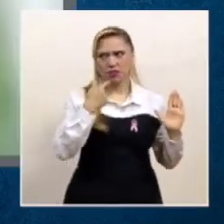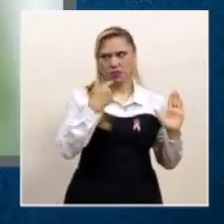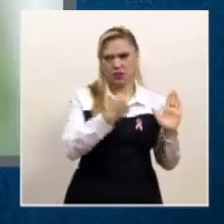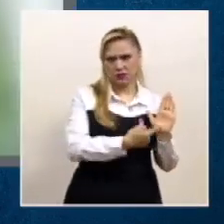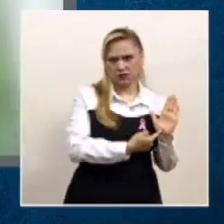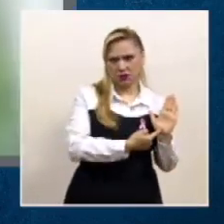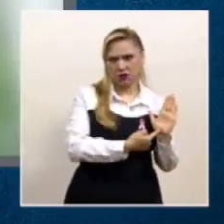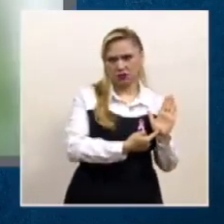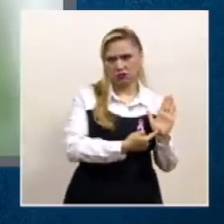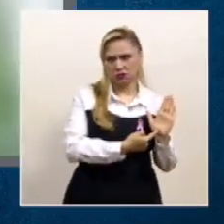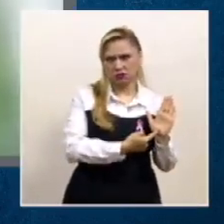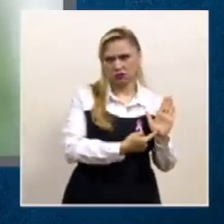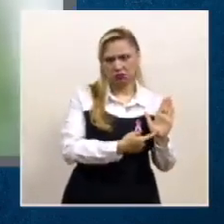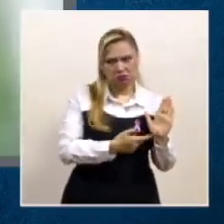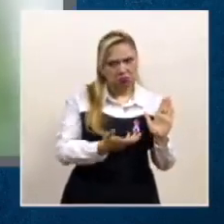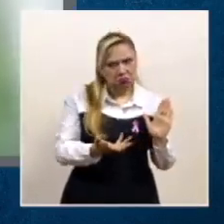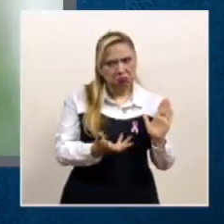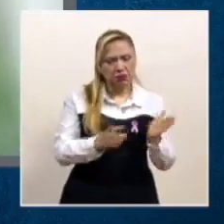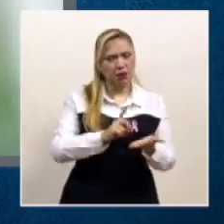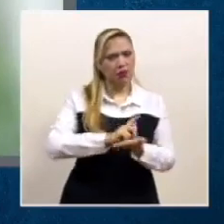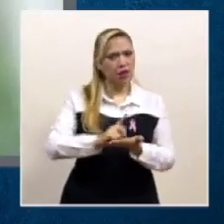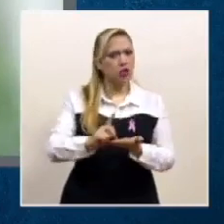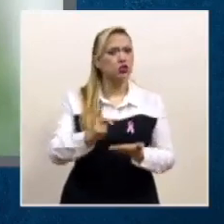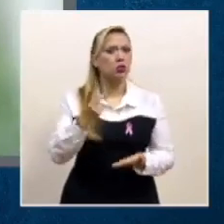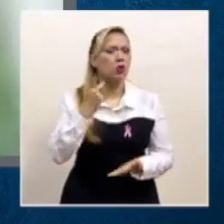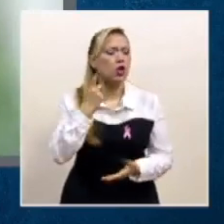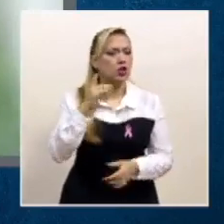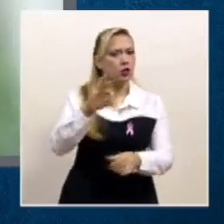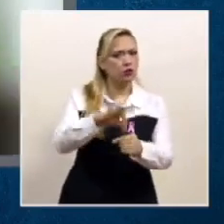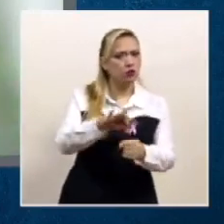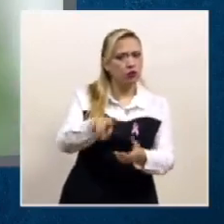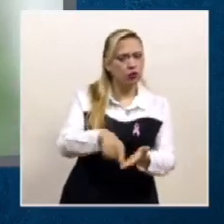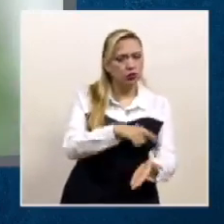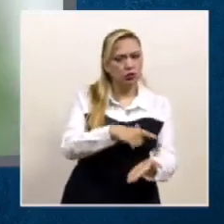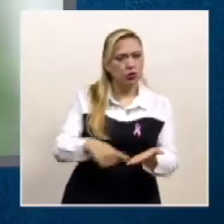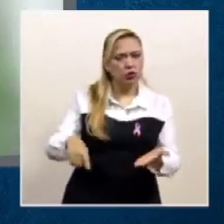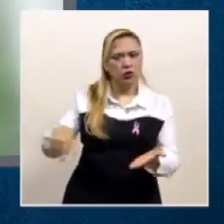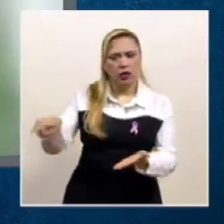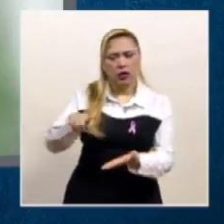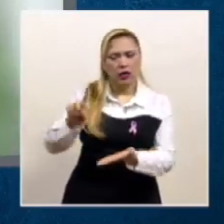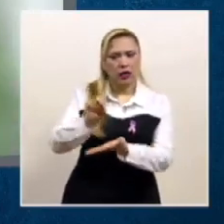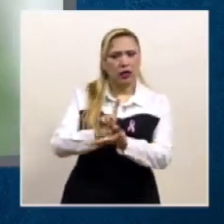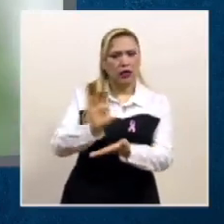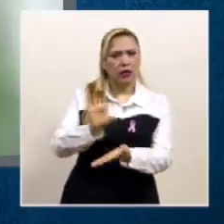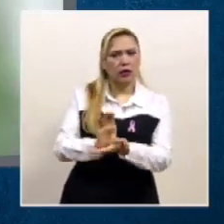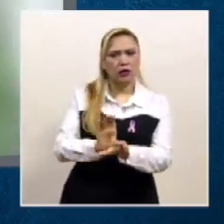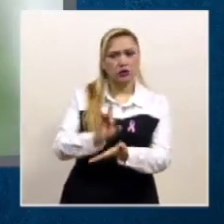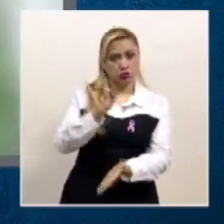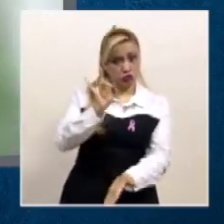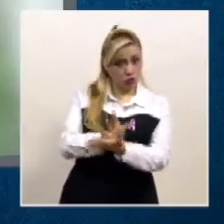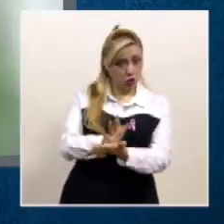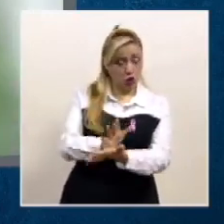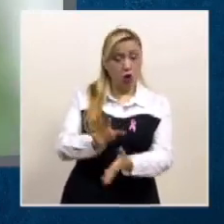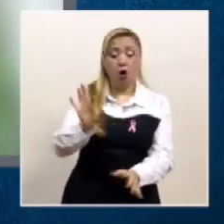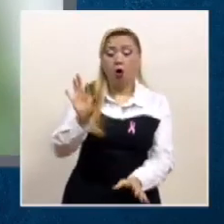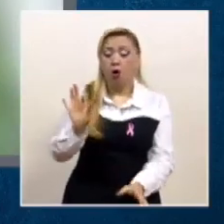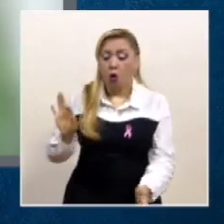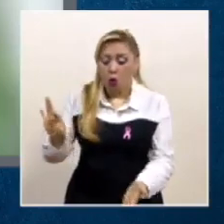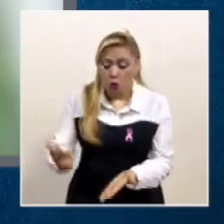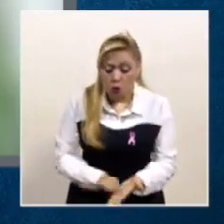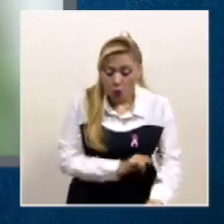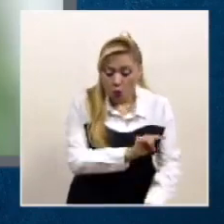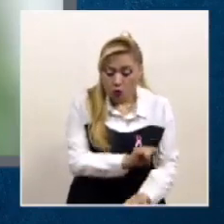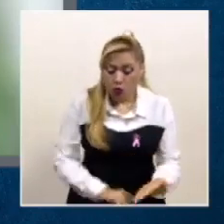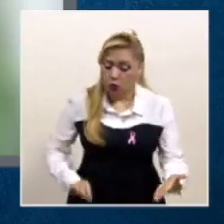limitó a los derechos político-electorales de las personas con discapacidad simplemente a votar y ser votado, no